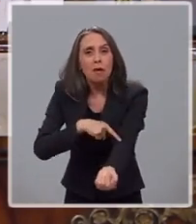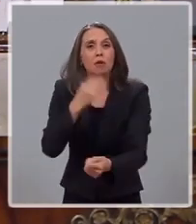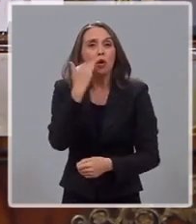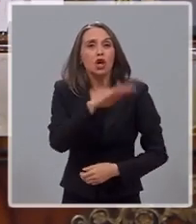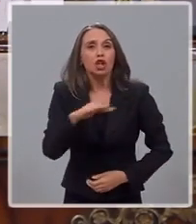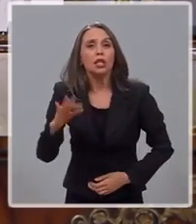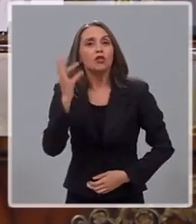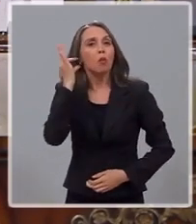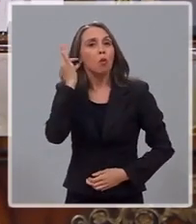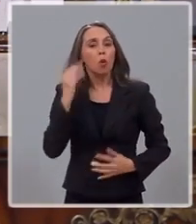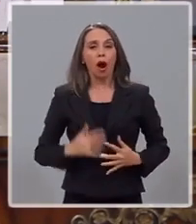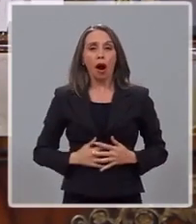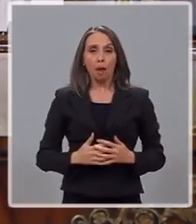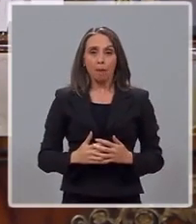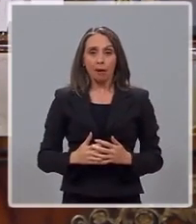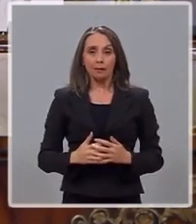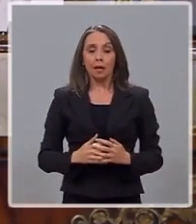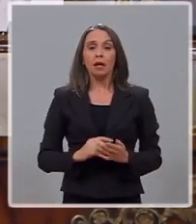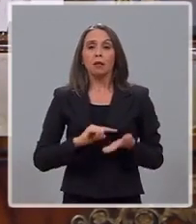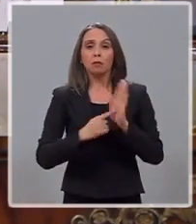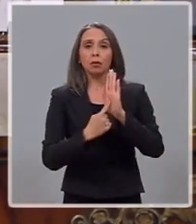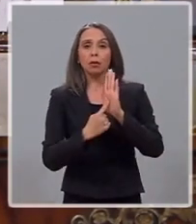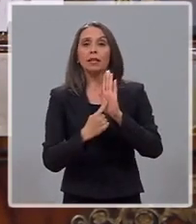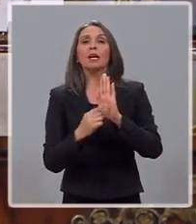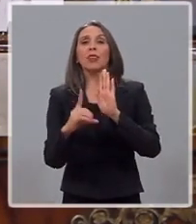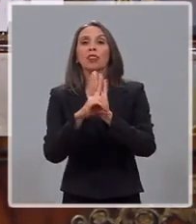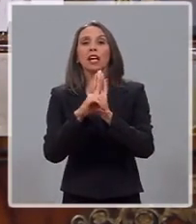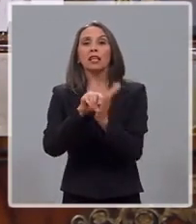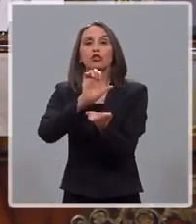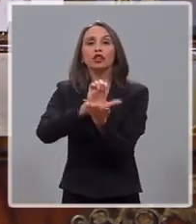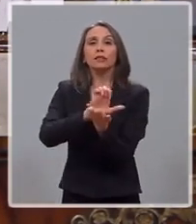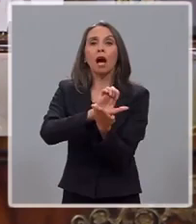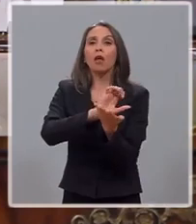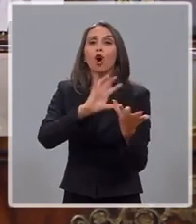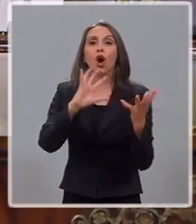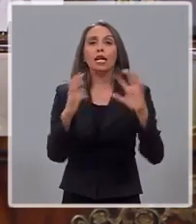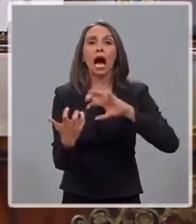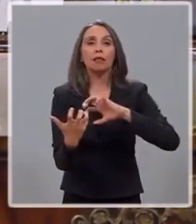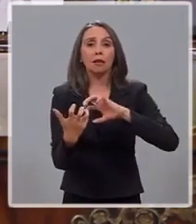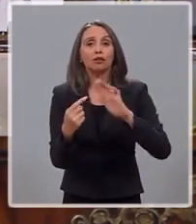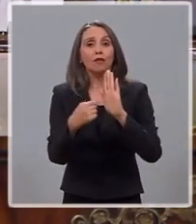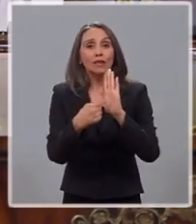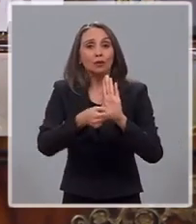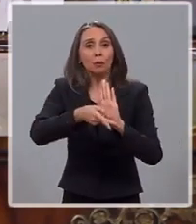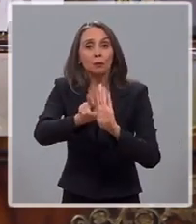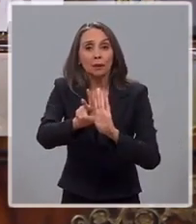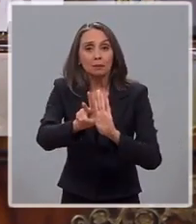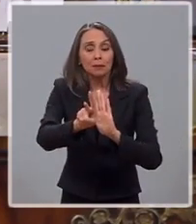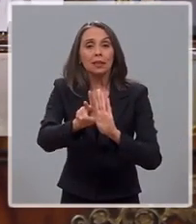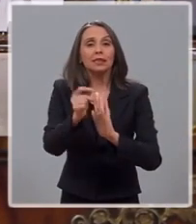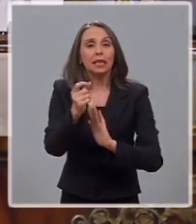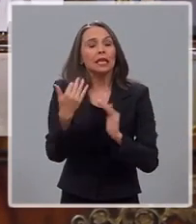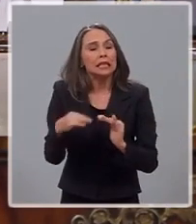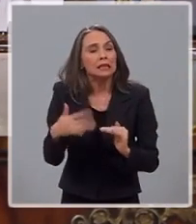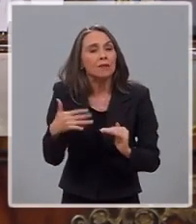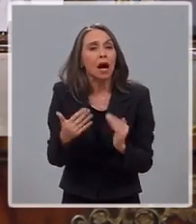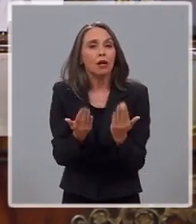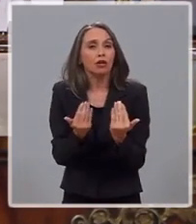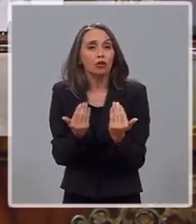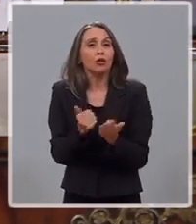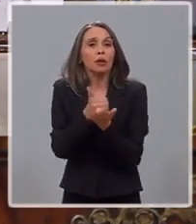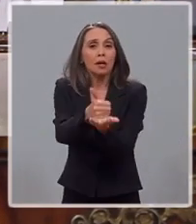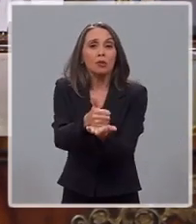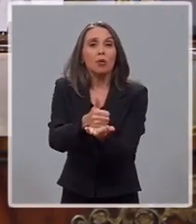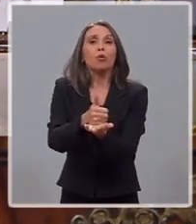mujeres embarazadas la dictación del estado de catástrofe que permite una necesaria y valiosa colaboración de